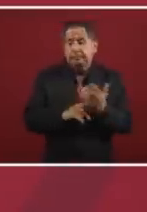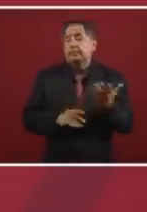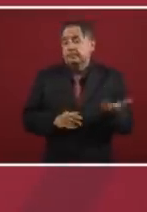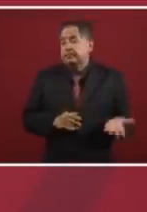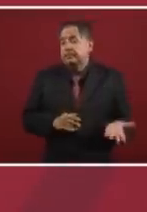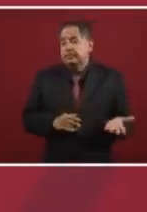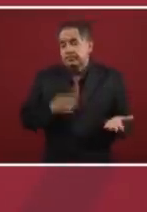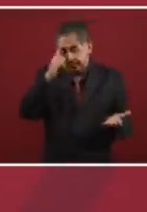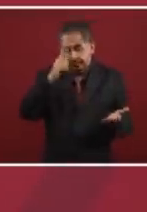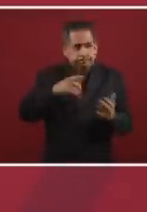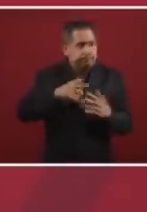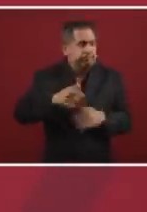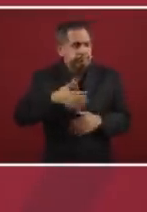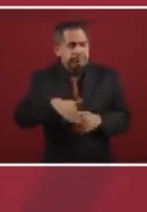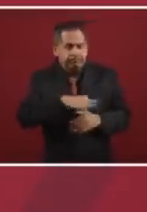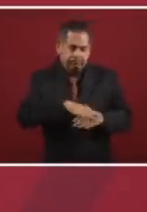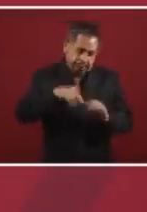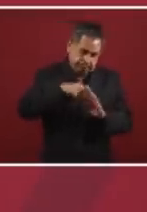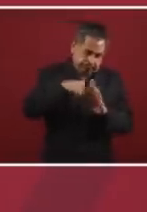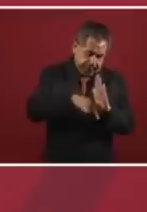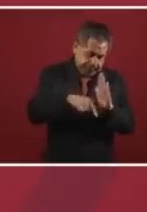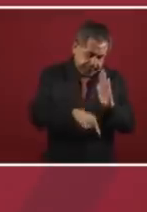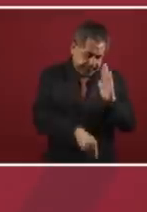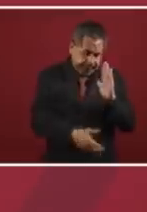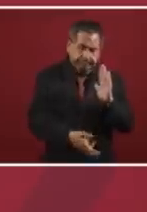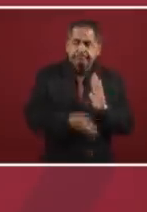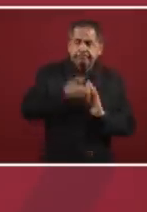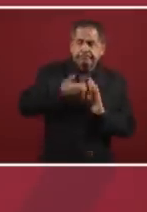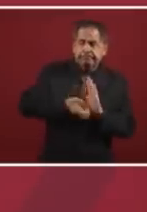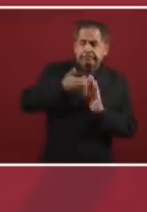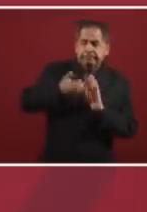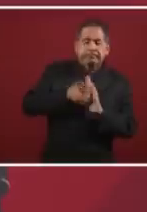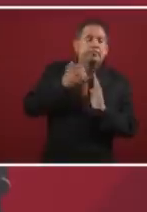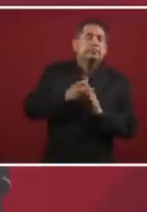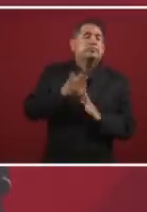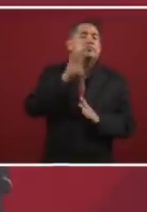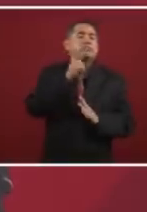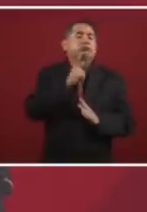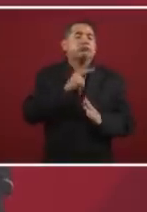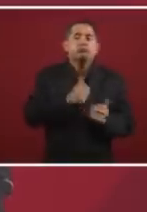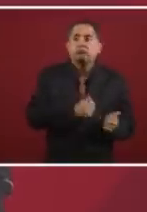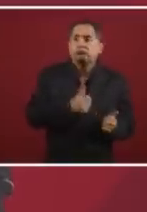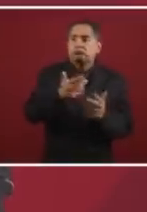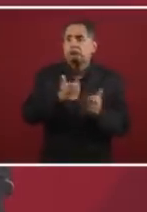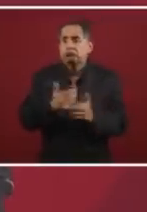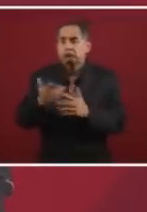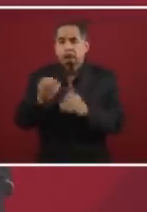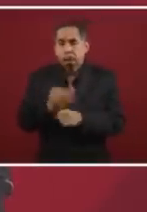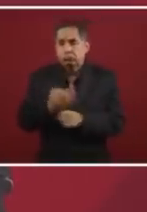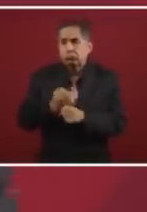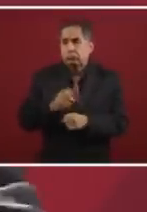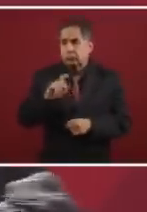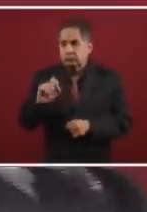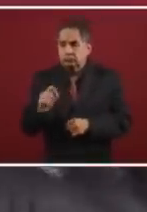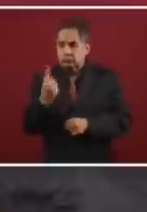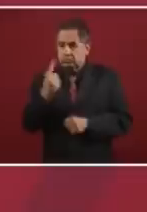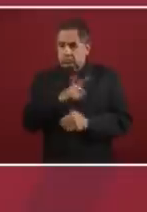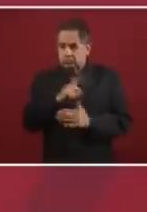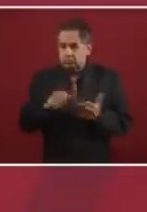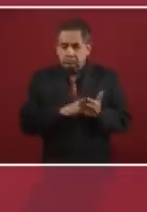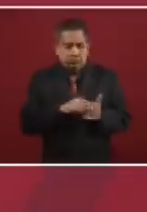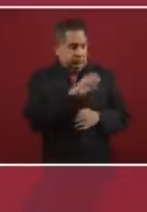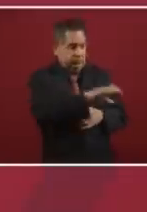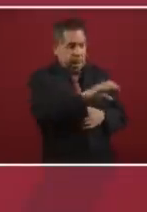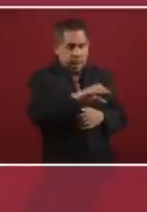la exploración y perforación de pozos en 21 campos petroleros entonces es